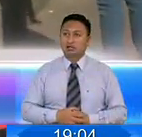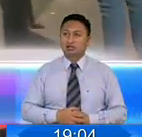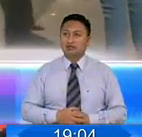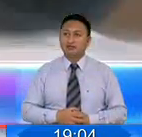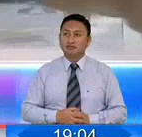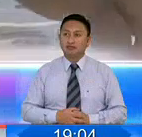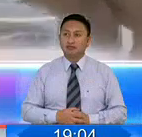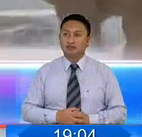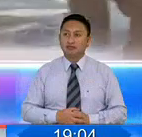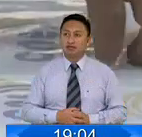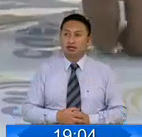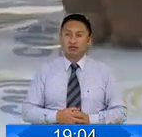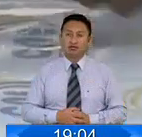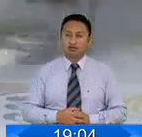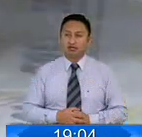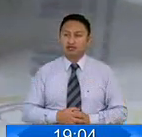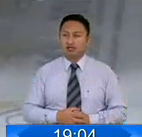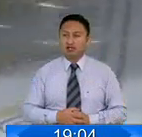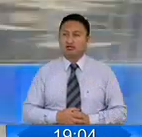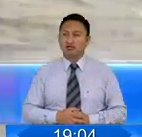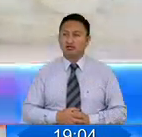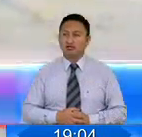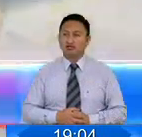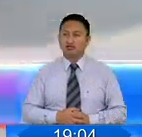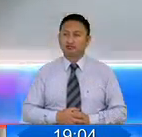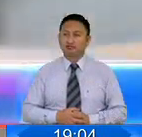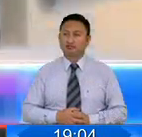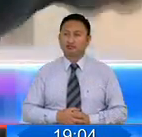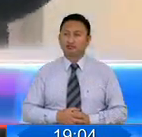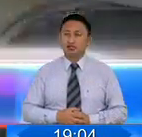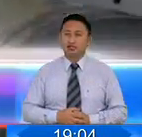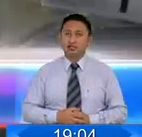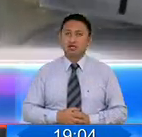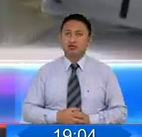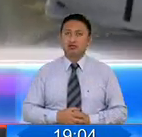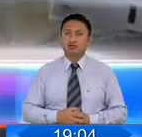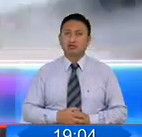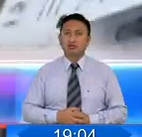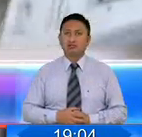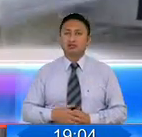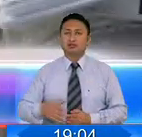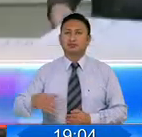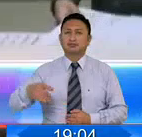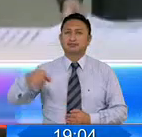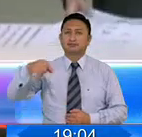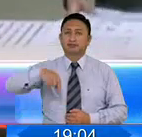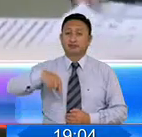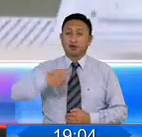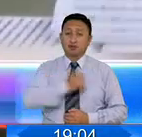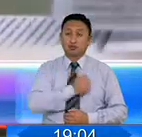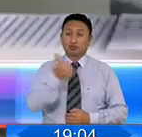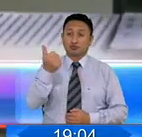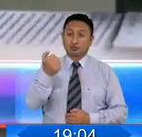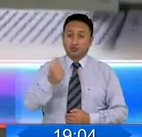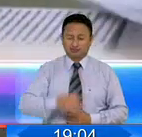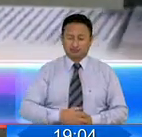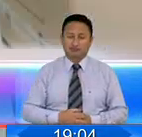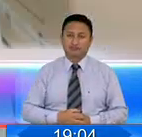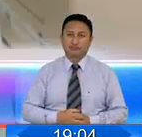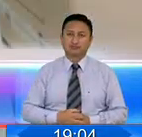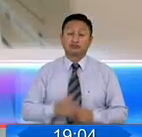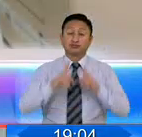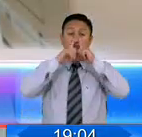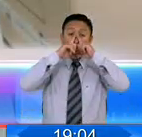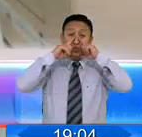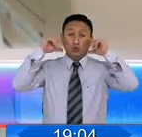político. Son varias las recomendaciones para ejercer su derecho al voto de manera segura, como llevar su propio esfero, uso adecuado de la mascarilla